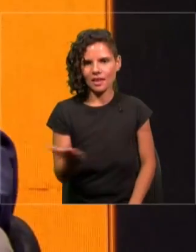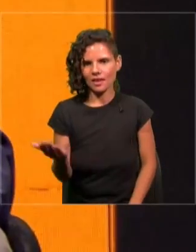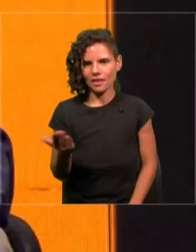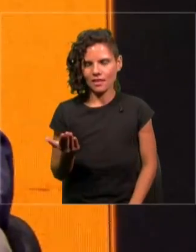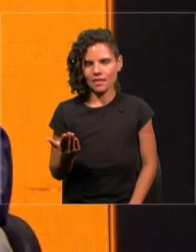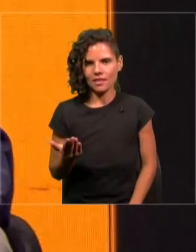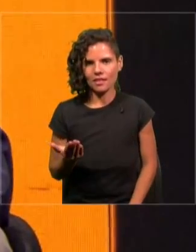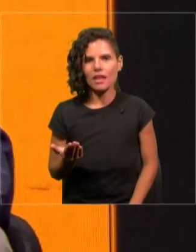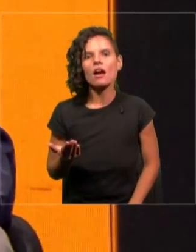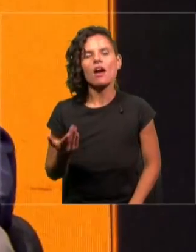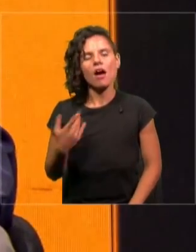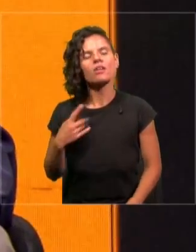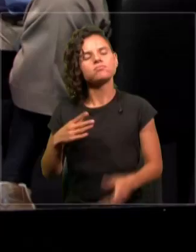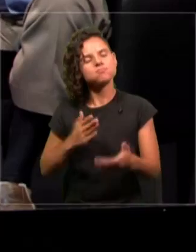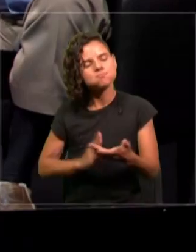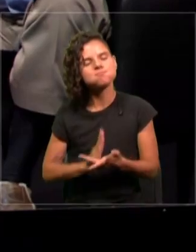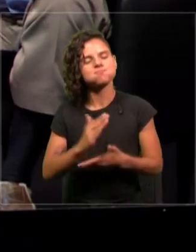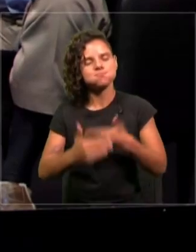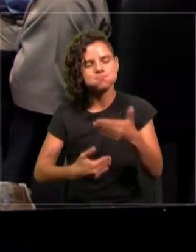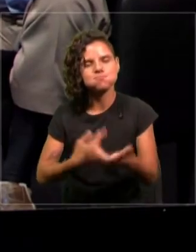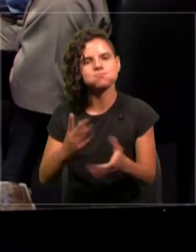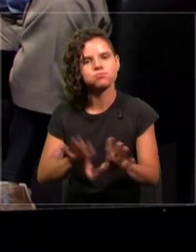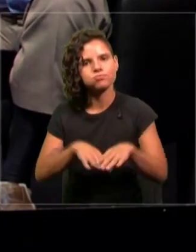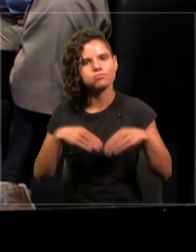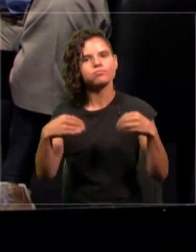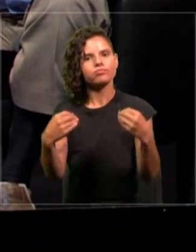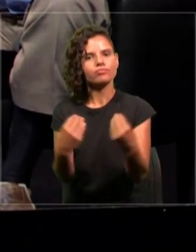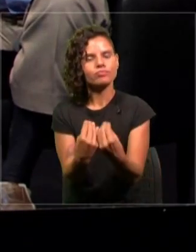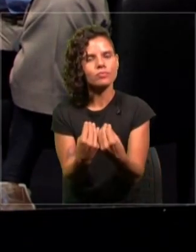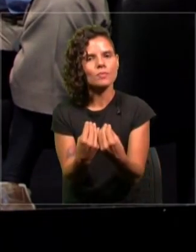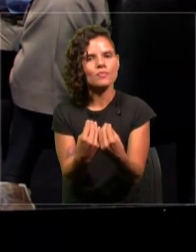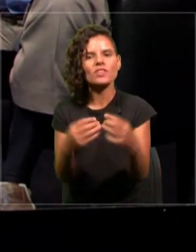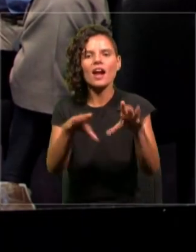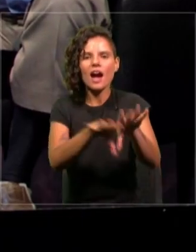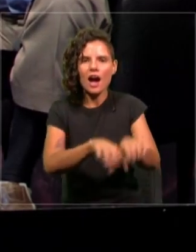y llegar a una plenitud que sea de común acuerdo.